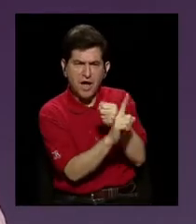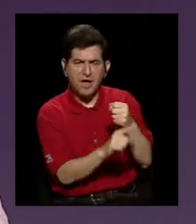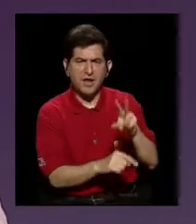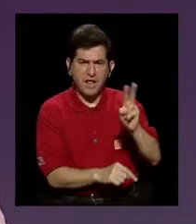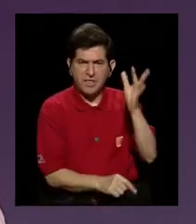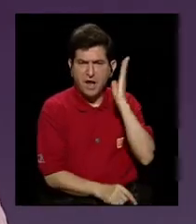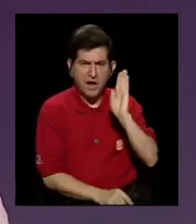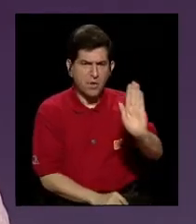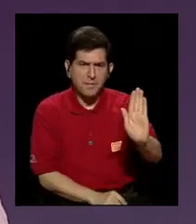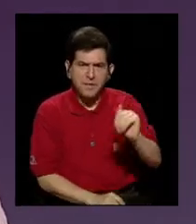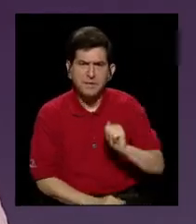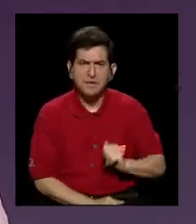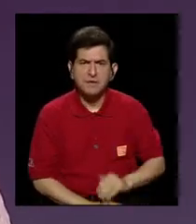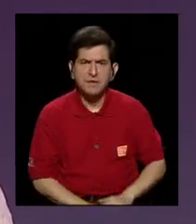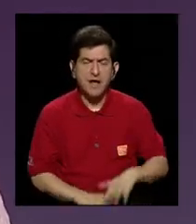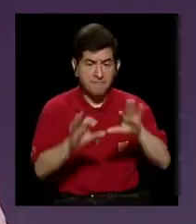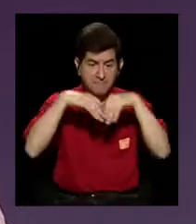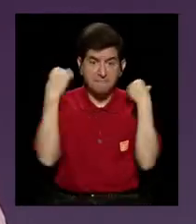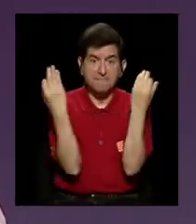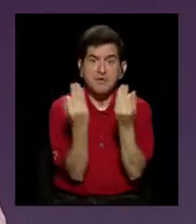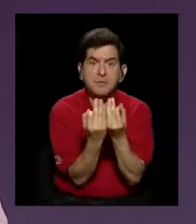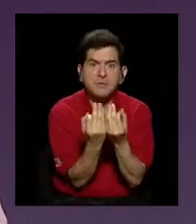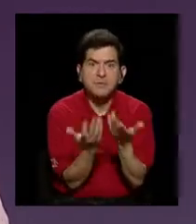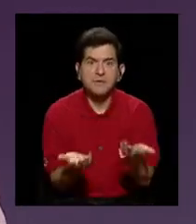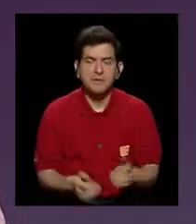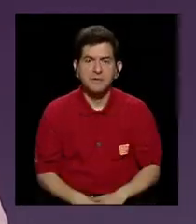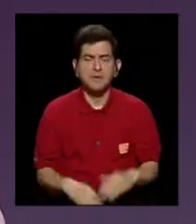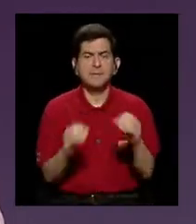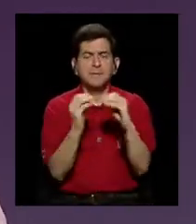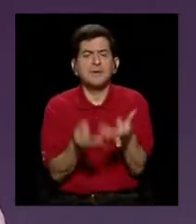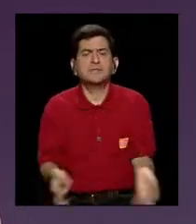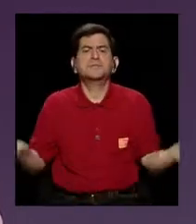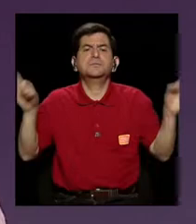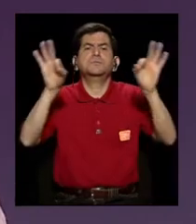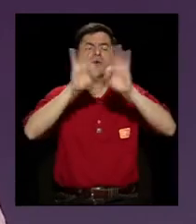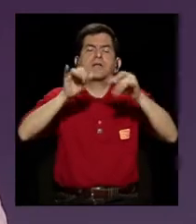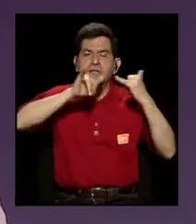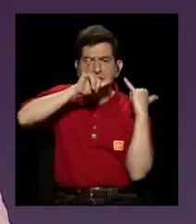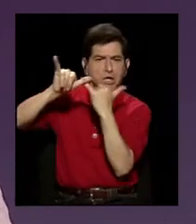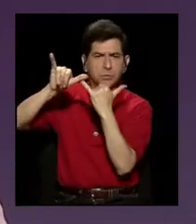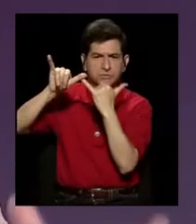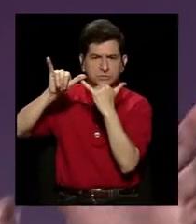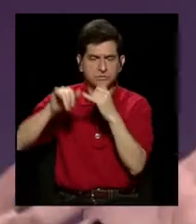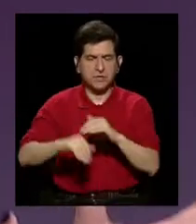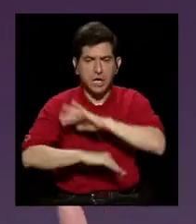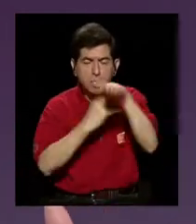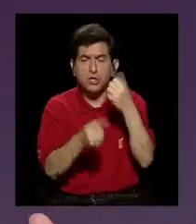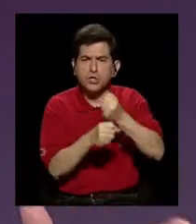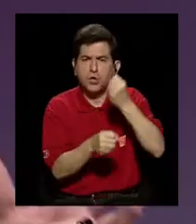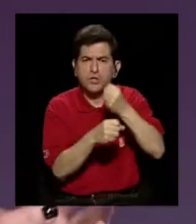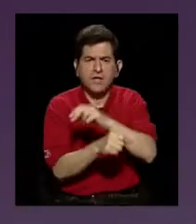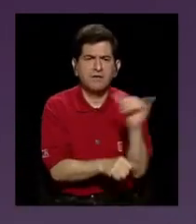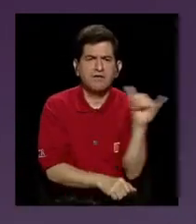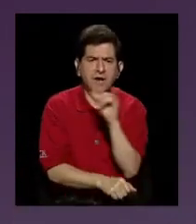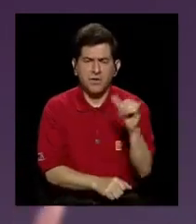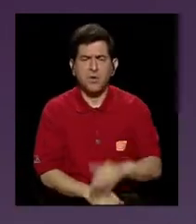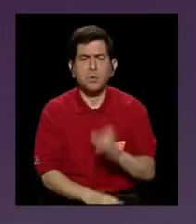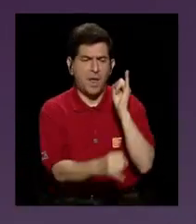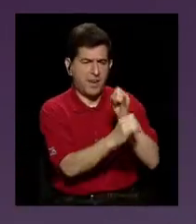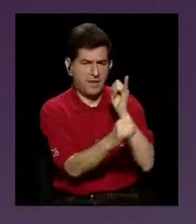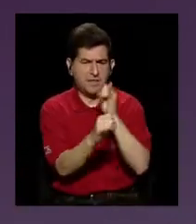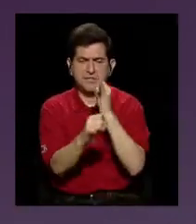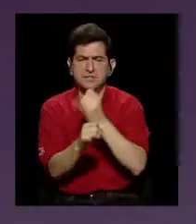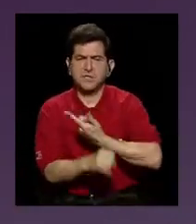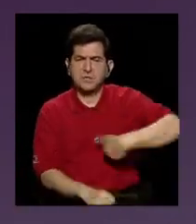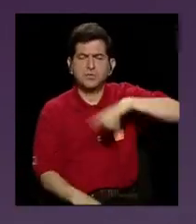su compañera, familia, ¿verdad? Lo más importante es denunciar. Y bueno, todo el trabajo también que como instituciones